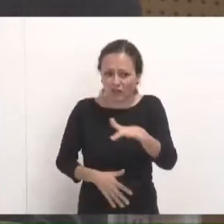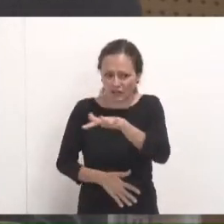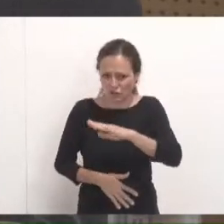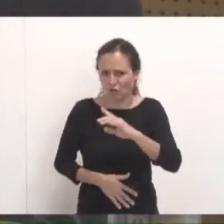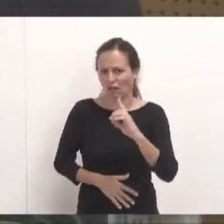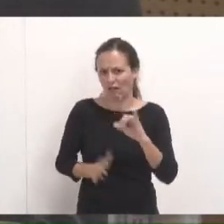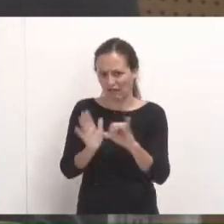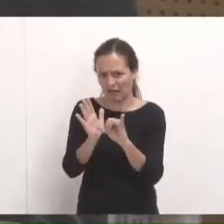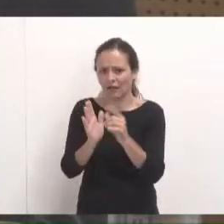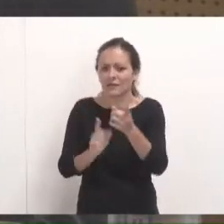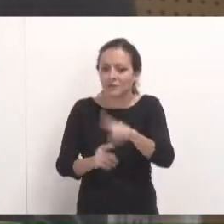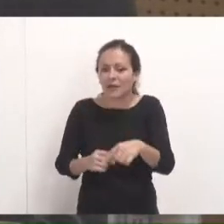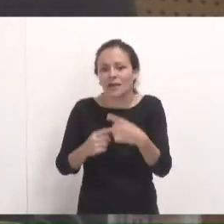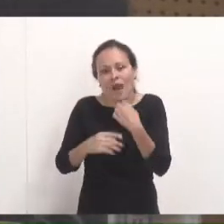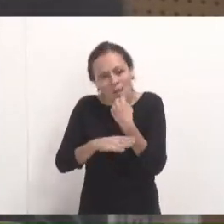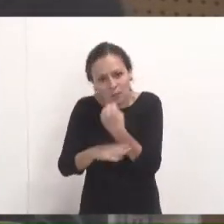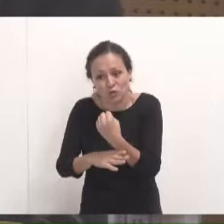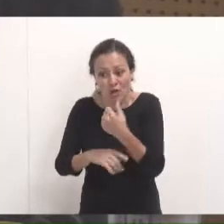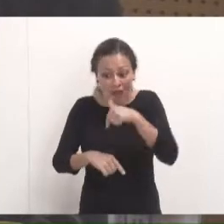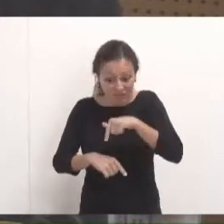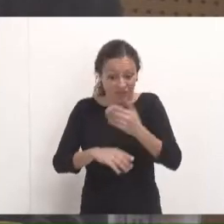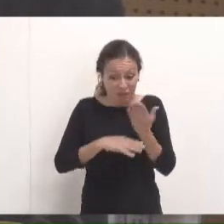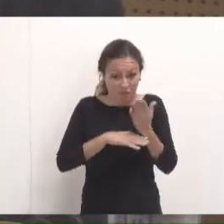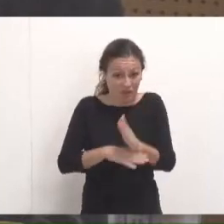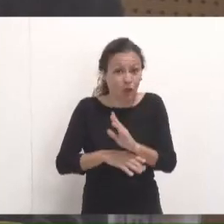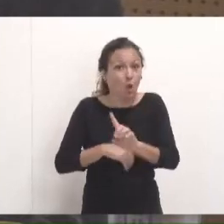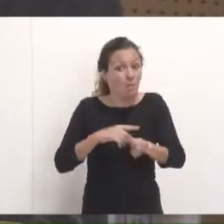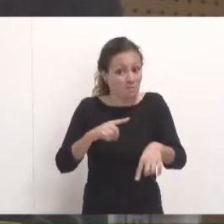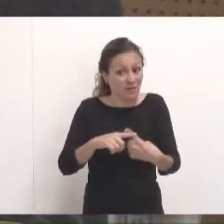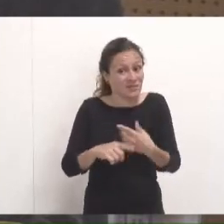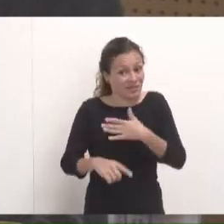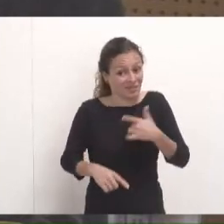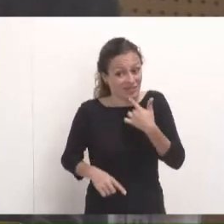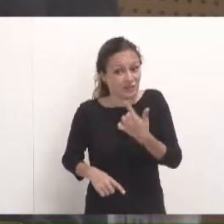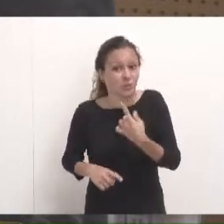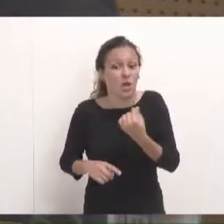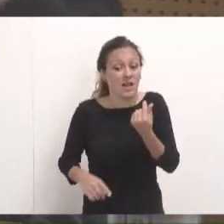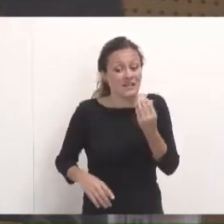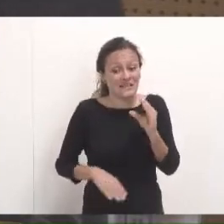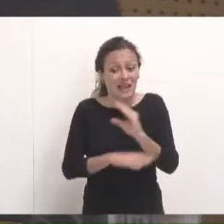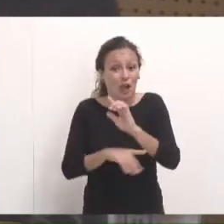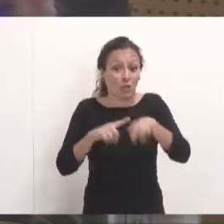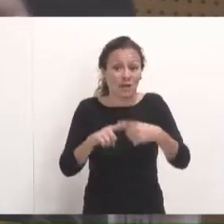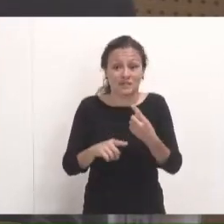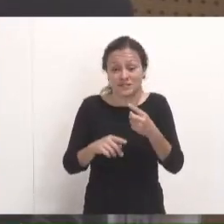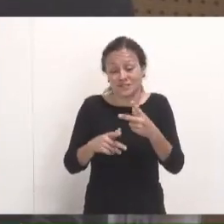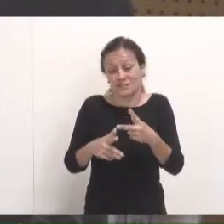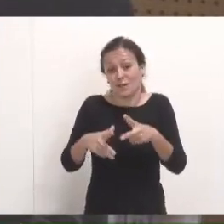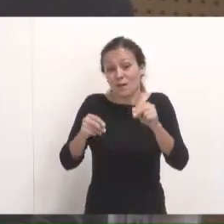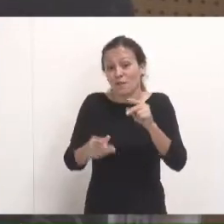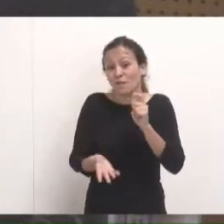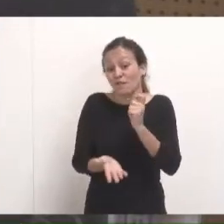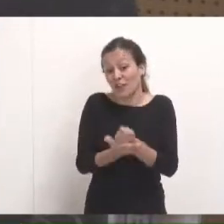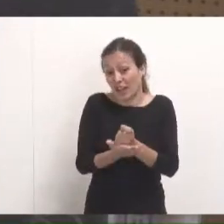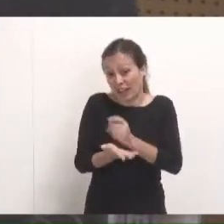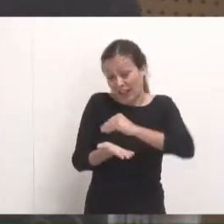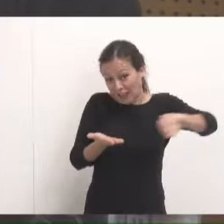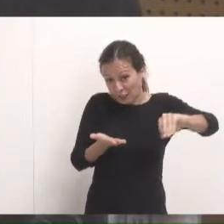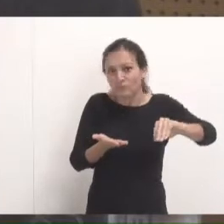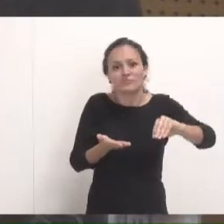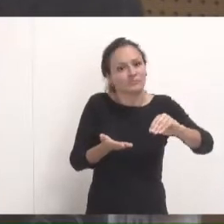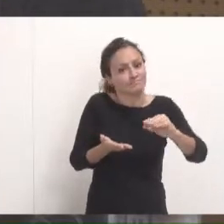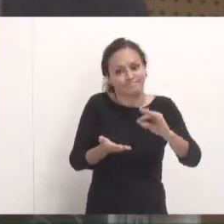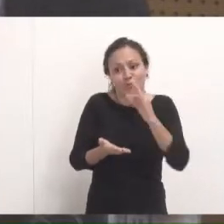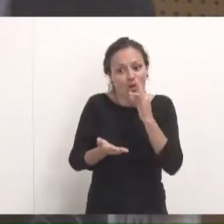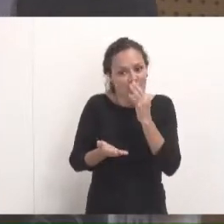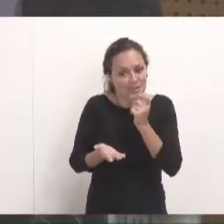algunas personas en representación del colectivo y que llevan mucho tiempo sin cobrar sus salarios ni sus finiquitos, ¿no? Y alentamos, aunque ahora nos salgamos un momentito, y con la